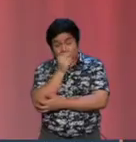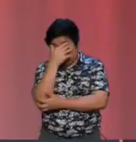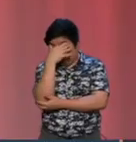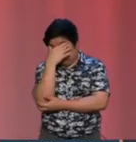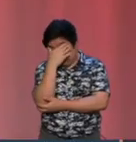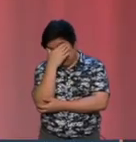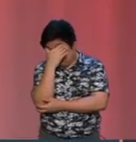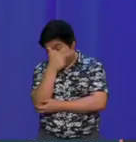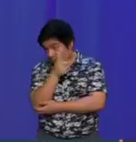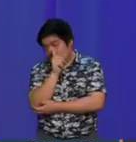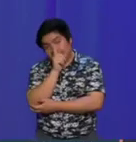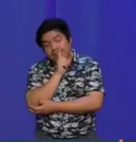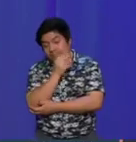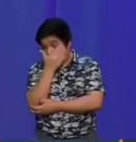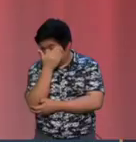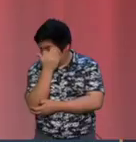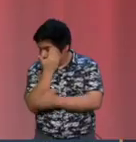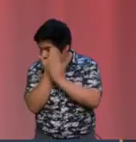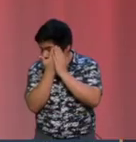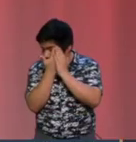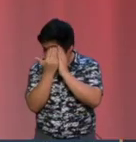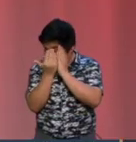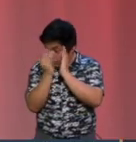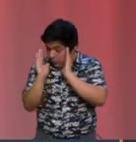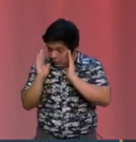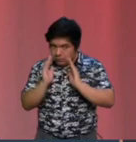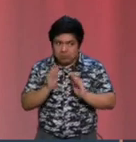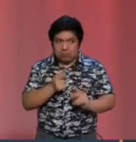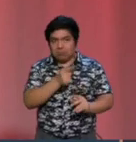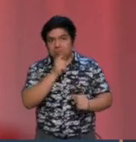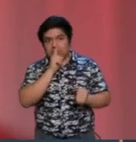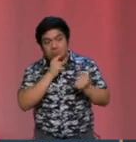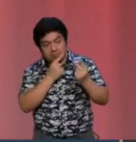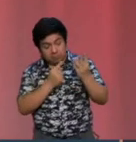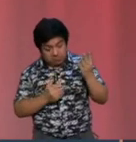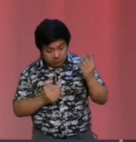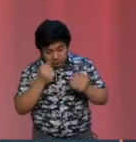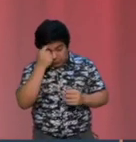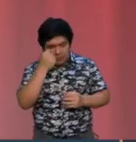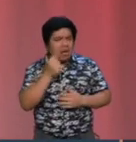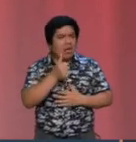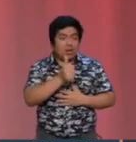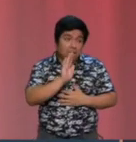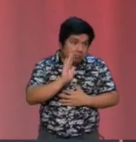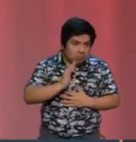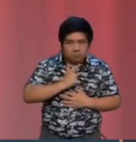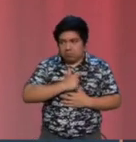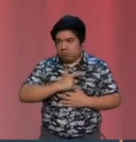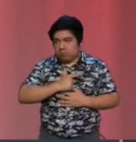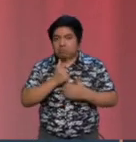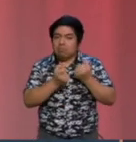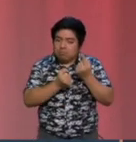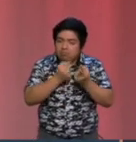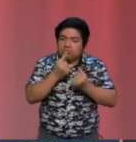respiras, a ver, sí. Para hacer usos con el No, tiempo. es que sí hay que decir porque mintió mucho. Uno, me da gusto que a lo mejor están copiando